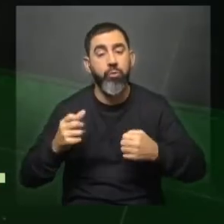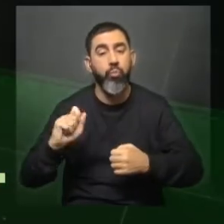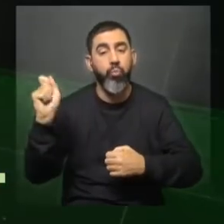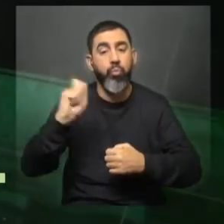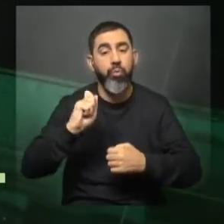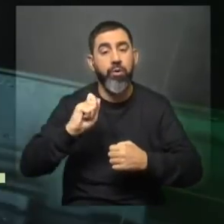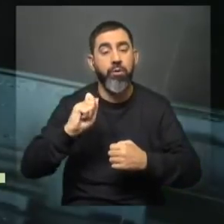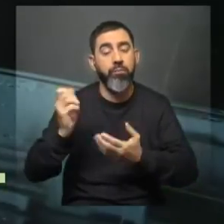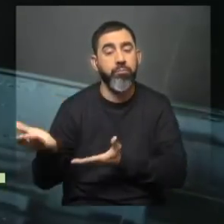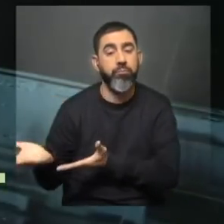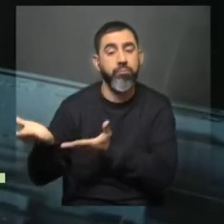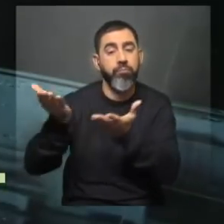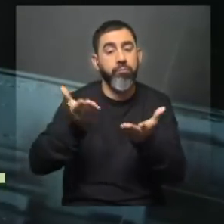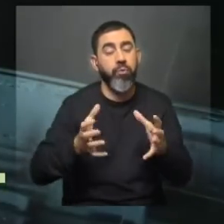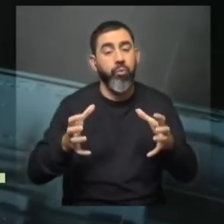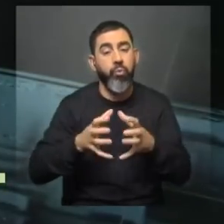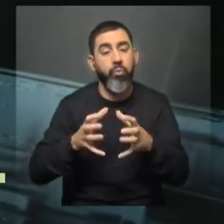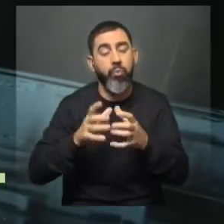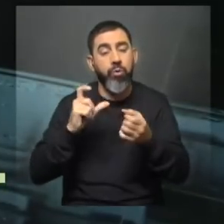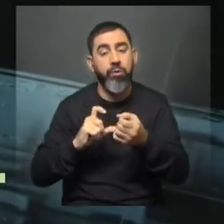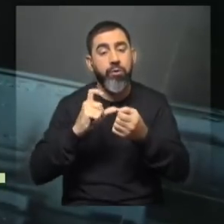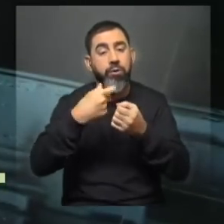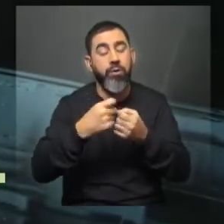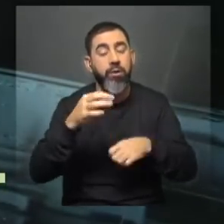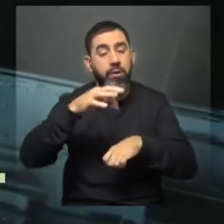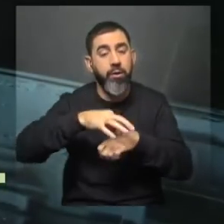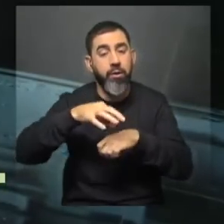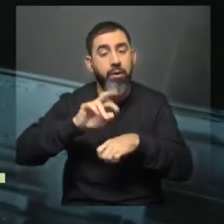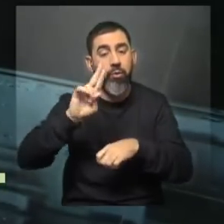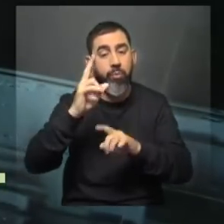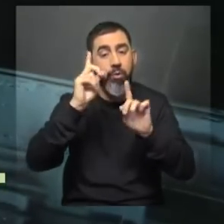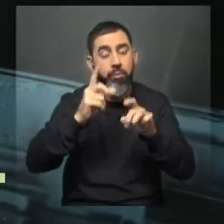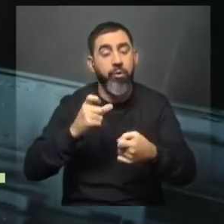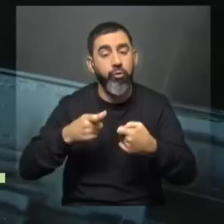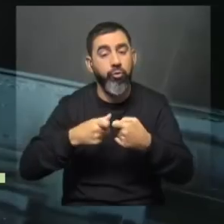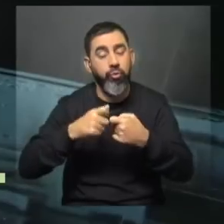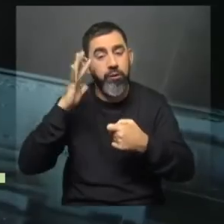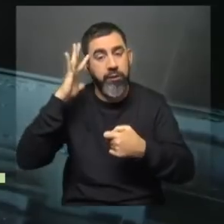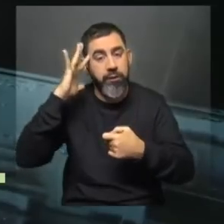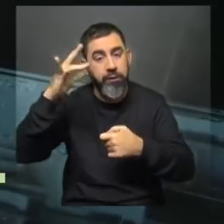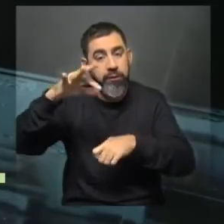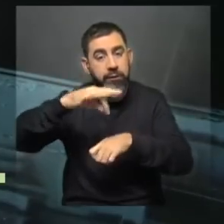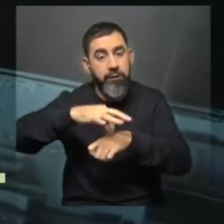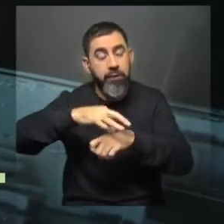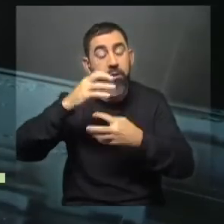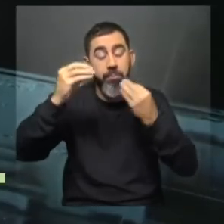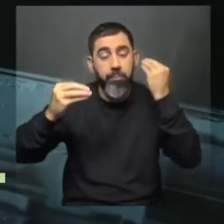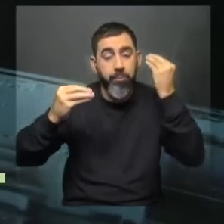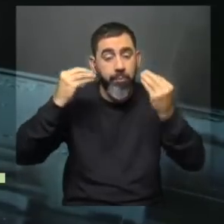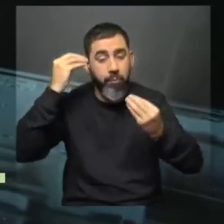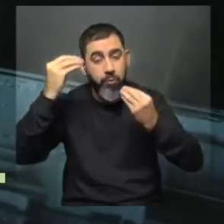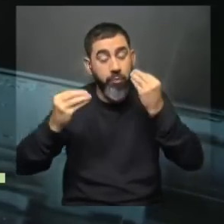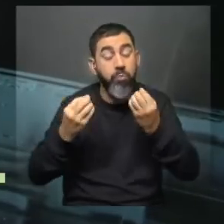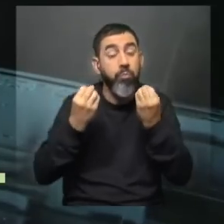rando va a recibir a una delegación del sindicato médico del Uruguay y de la asociación de psiquiatras de nuestro país ante la preocupación manifestada